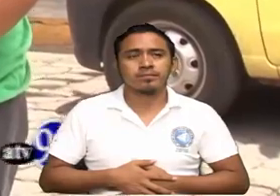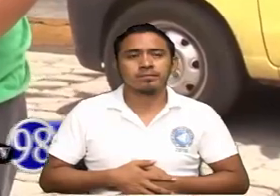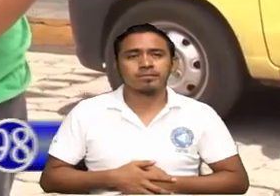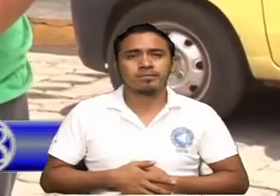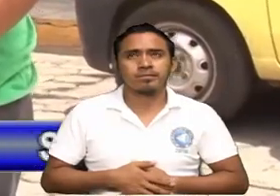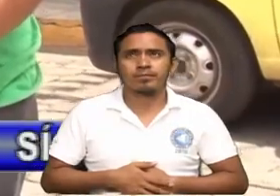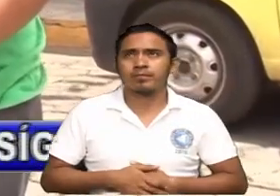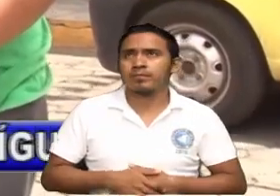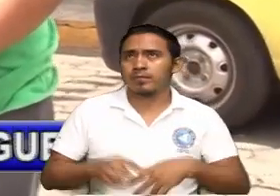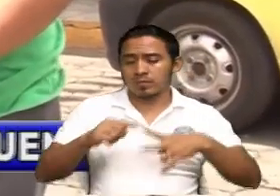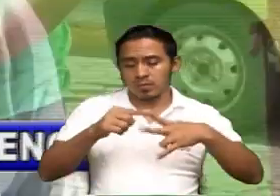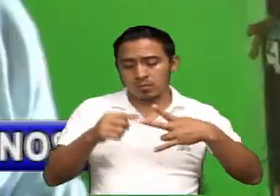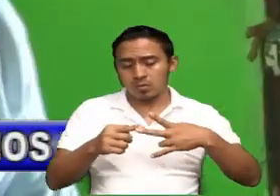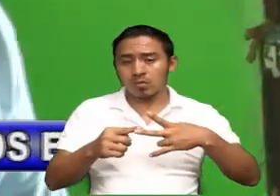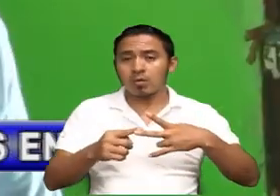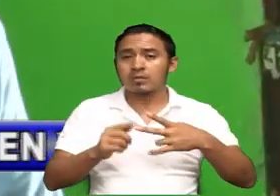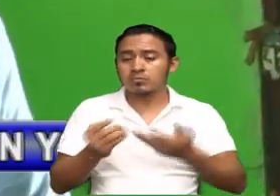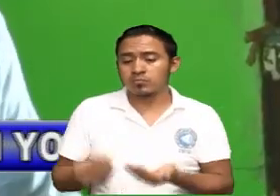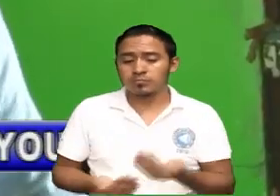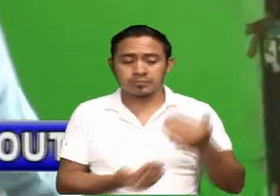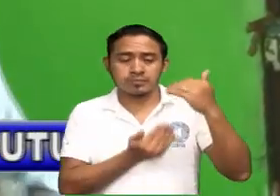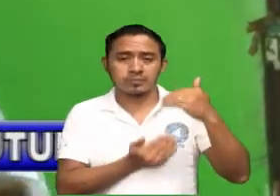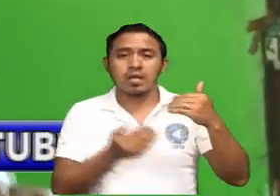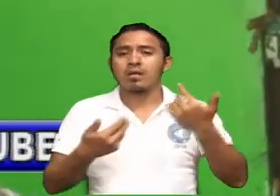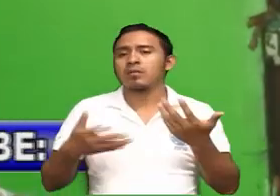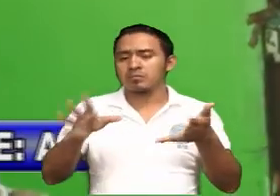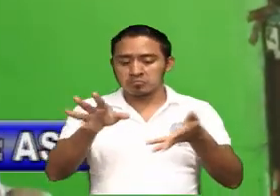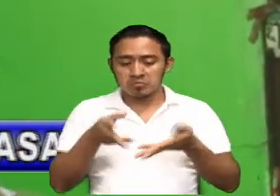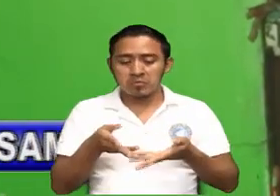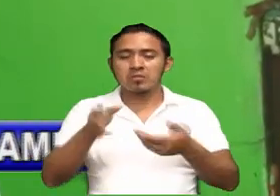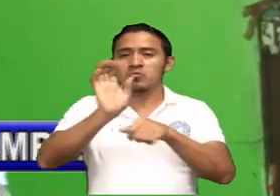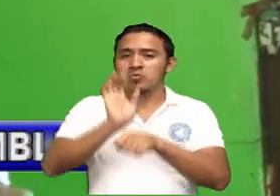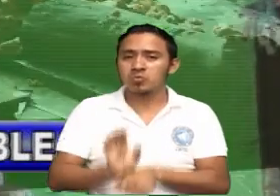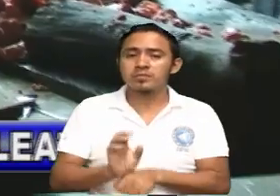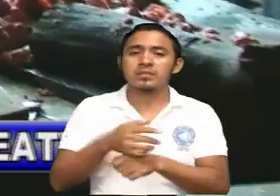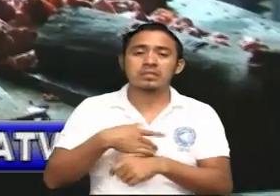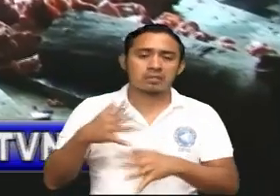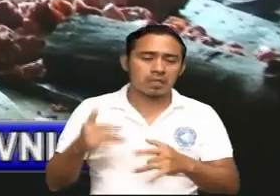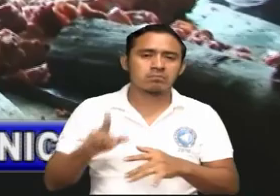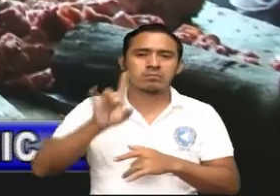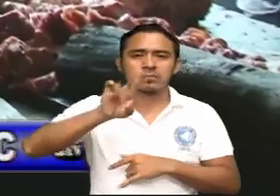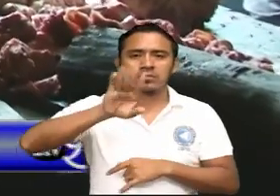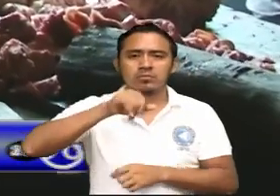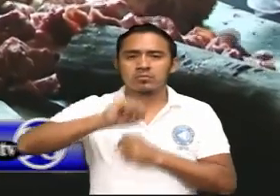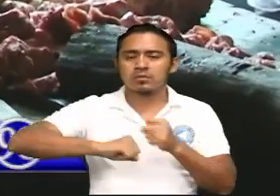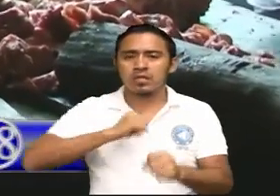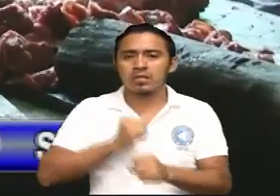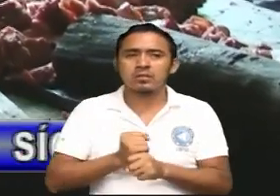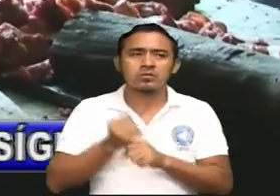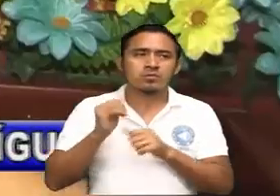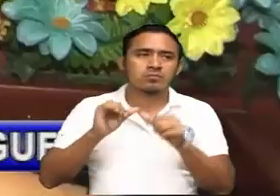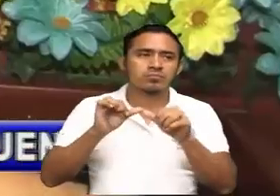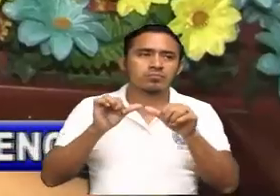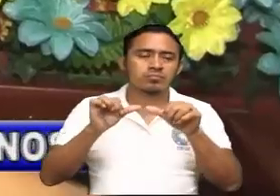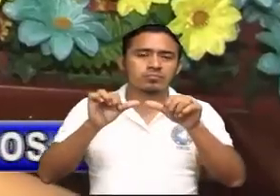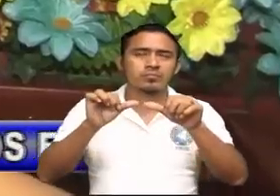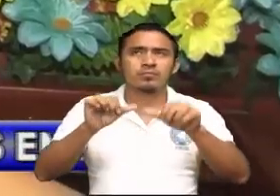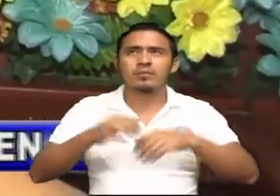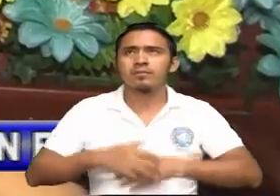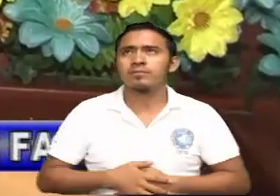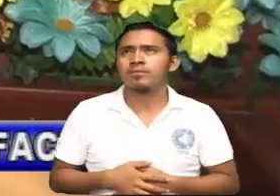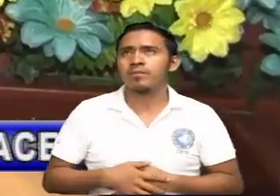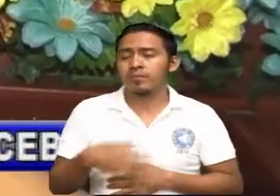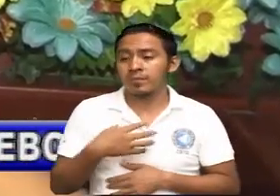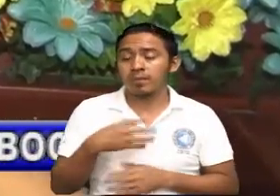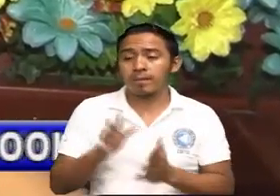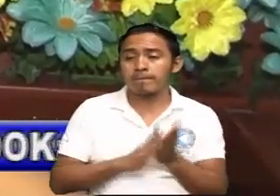Son dos nietos de Lisímaco Chávez quienes heredaron la tradición y que por 14 años han continuado realizándola. El programa que nosotros